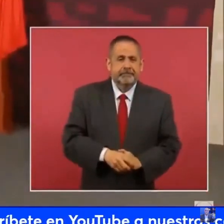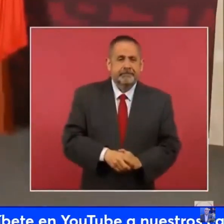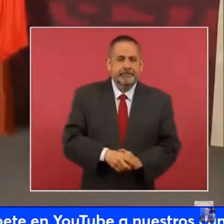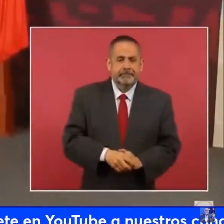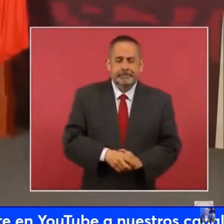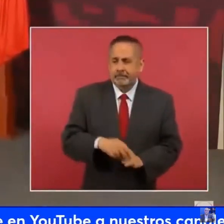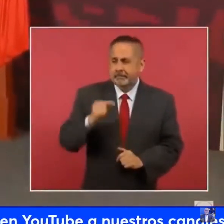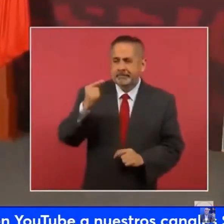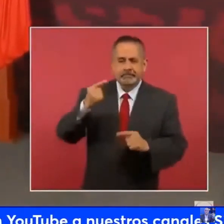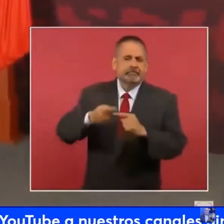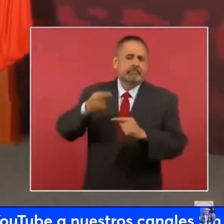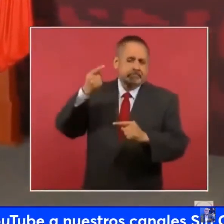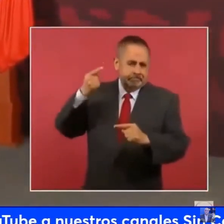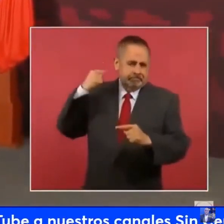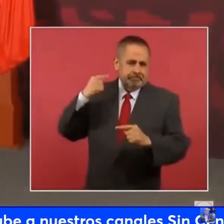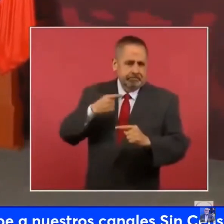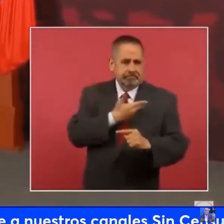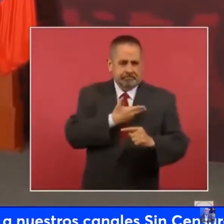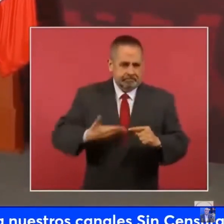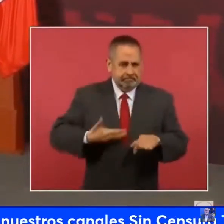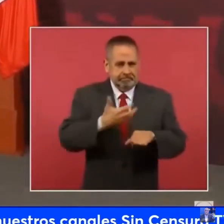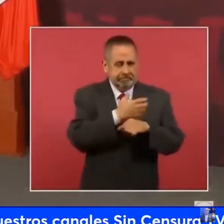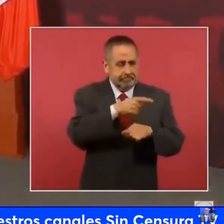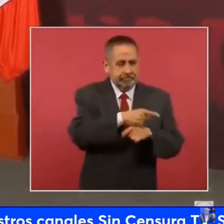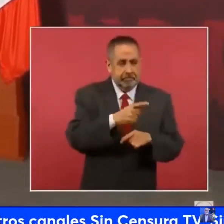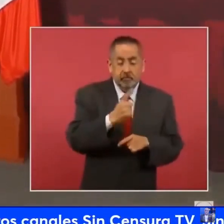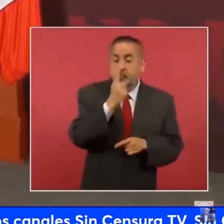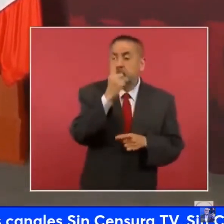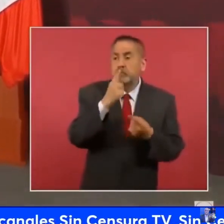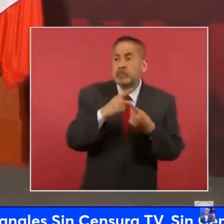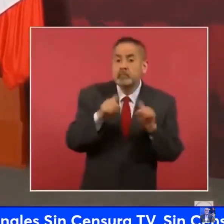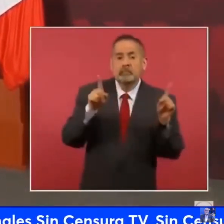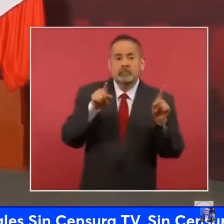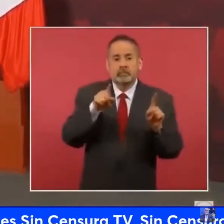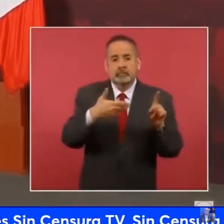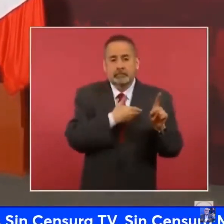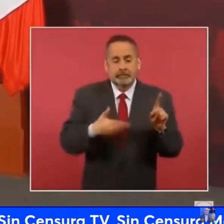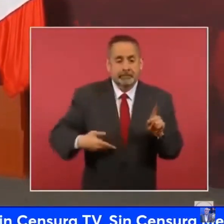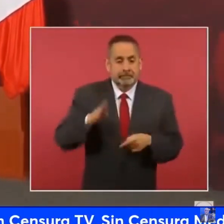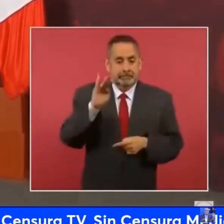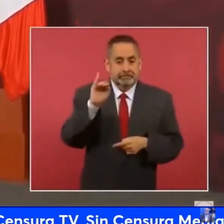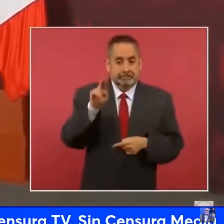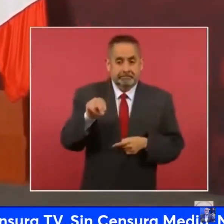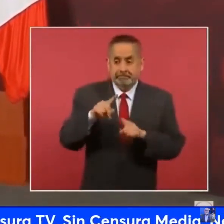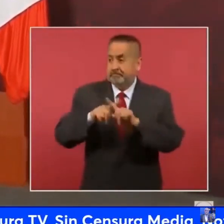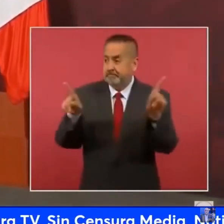de los últimos tiempos, con excepción del presidente Biden,